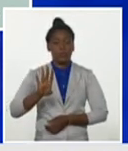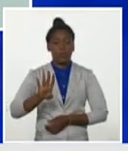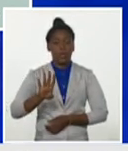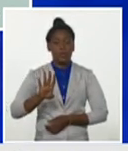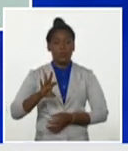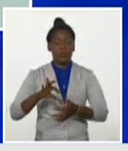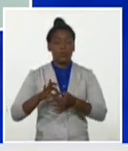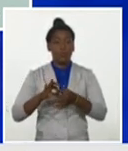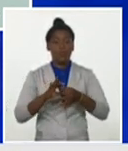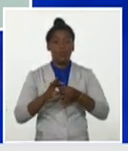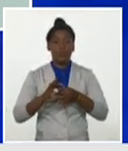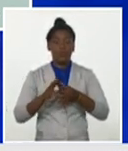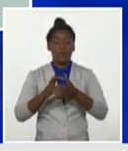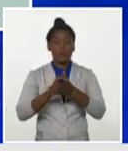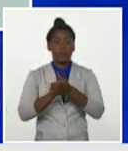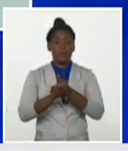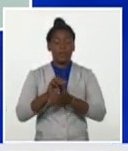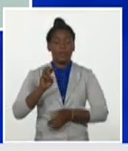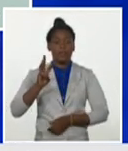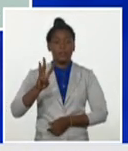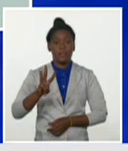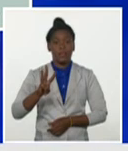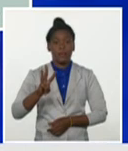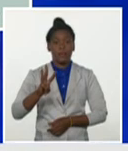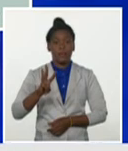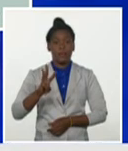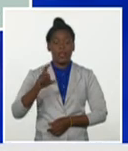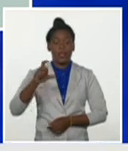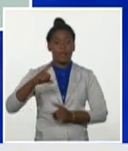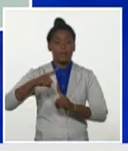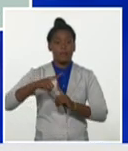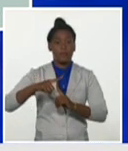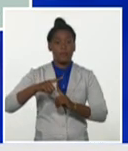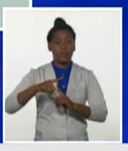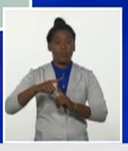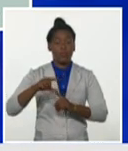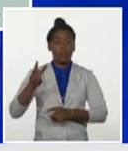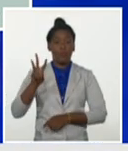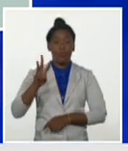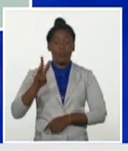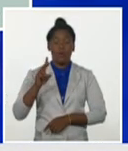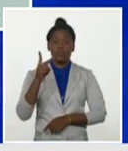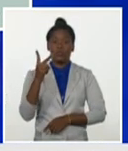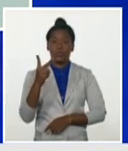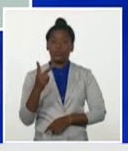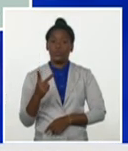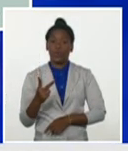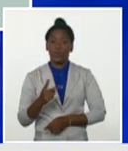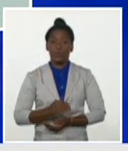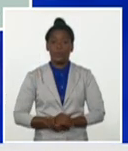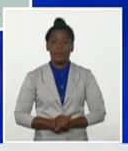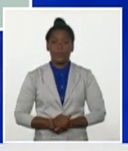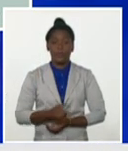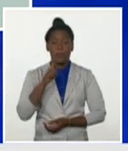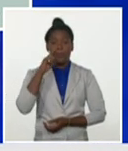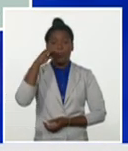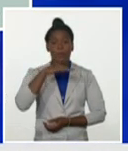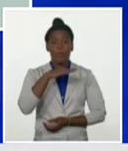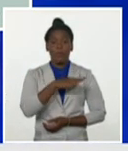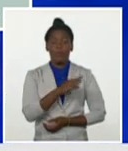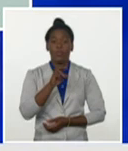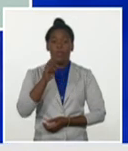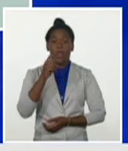3, Caimito y Guanajay con 2 cada uno, Bahía y Bauta con 1 cada